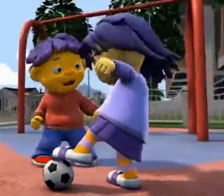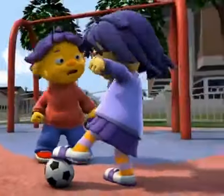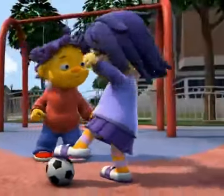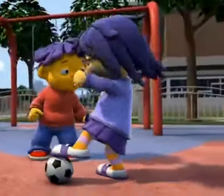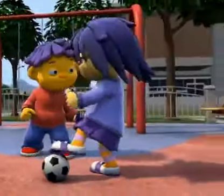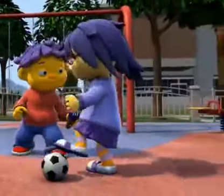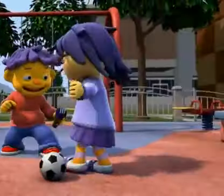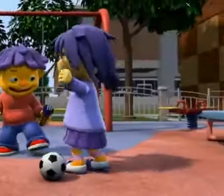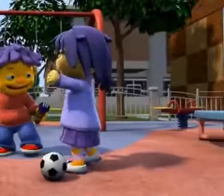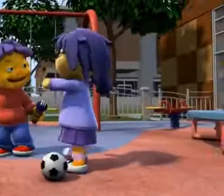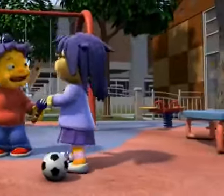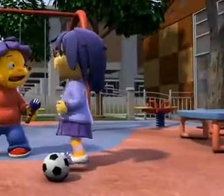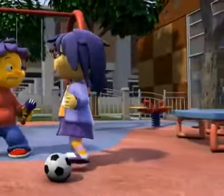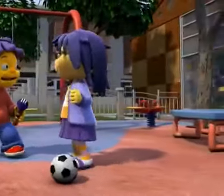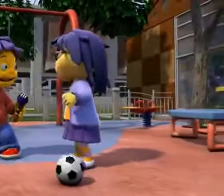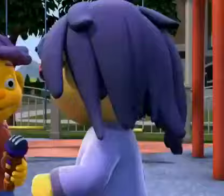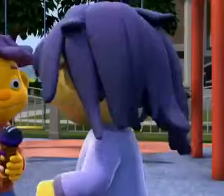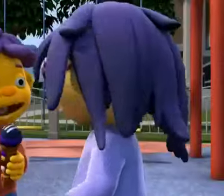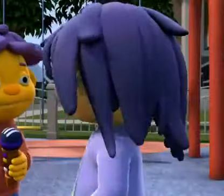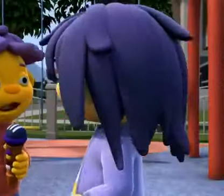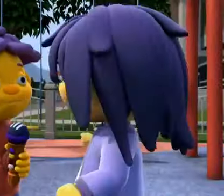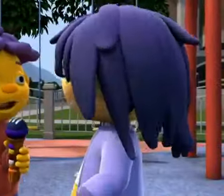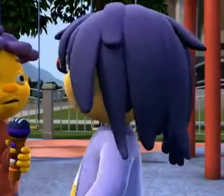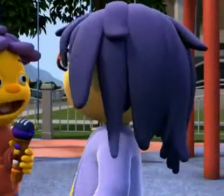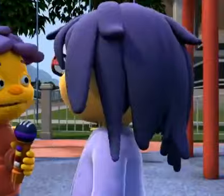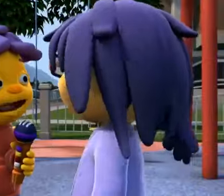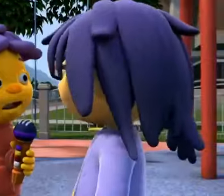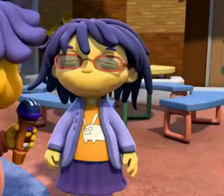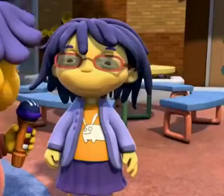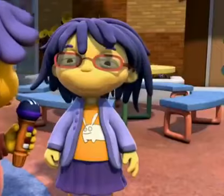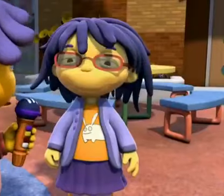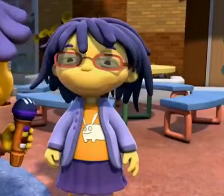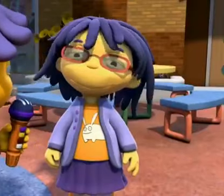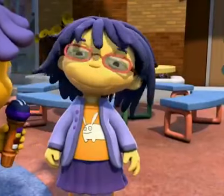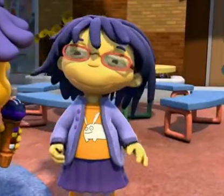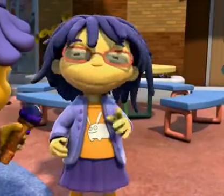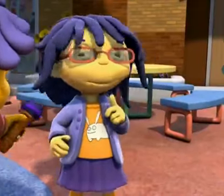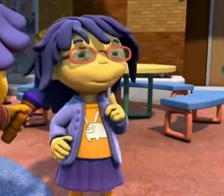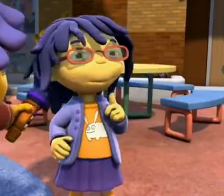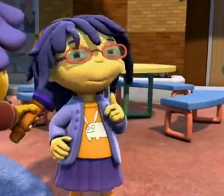¡Lo tengo! Hola, May. ¿Sabes por qué las flores tienen hojas?